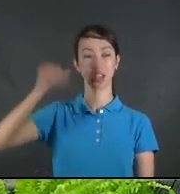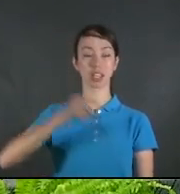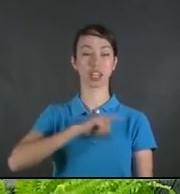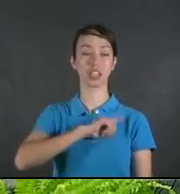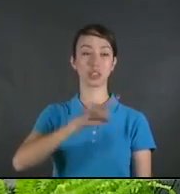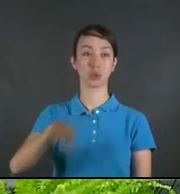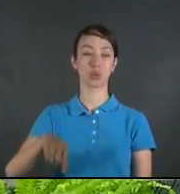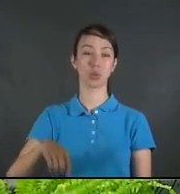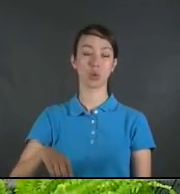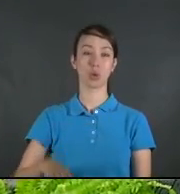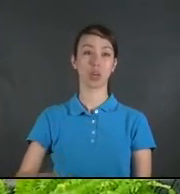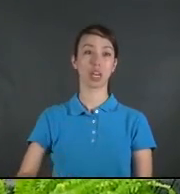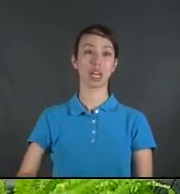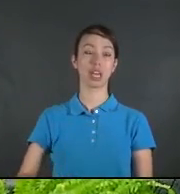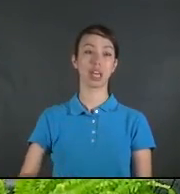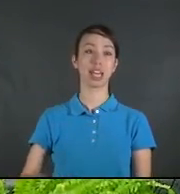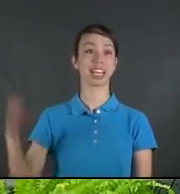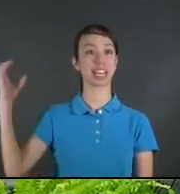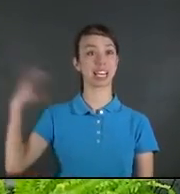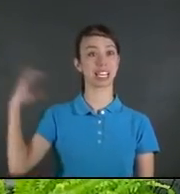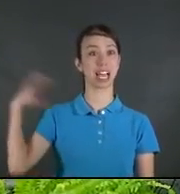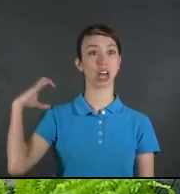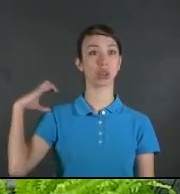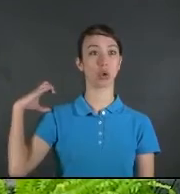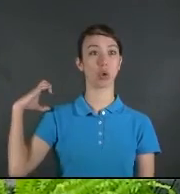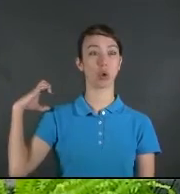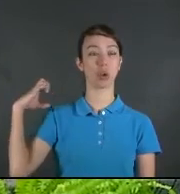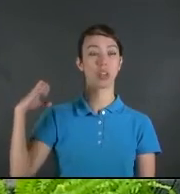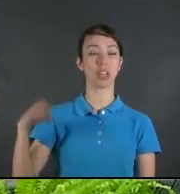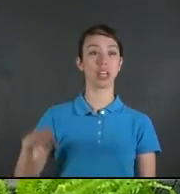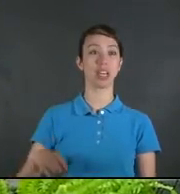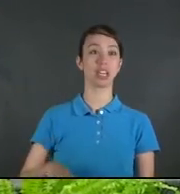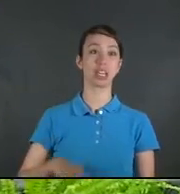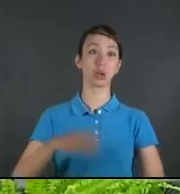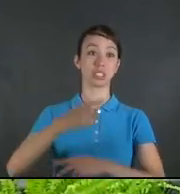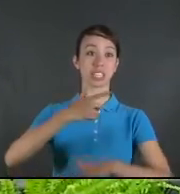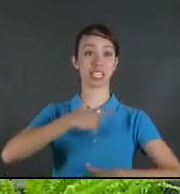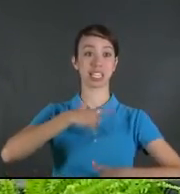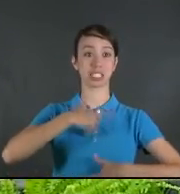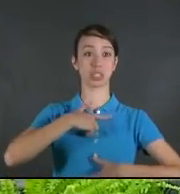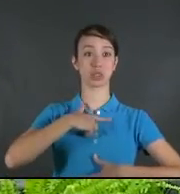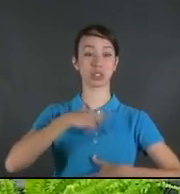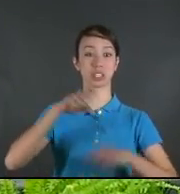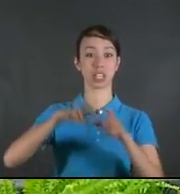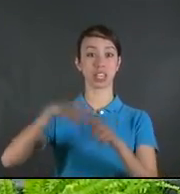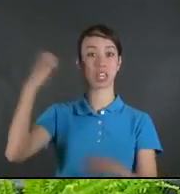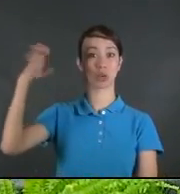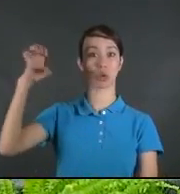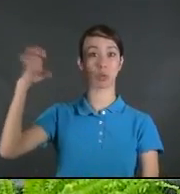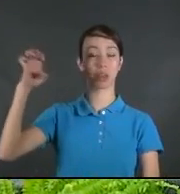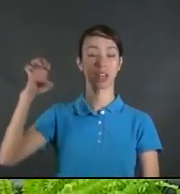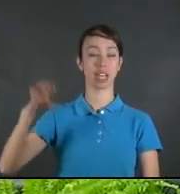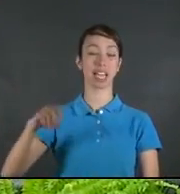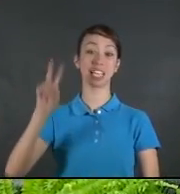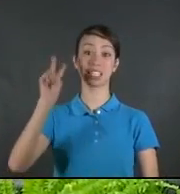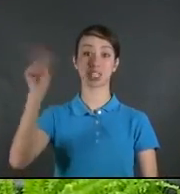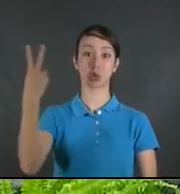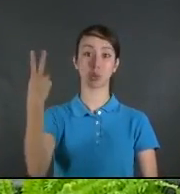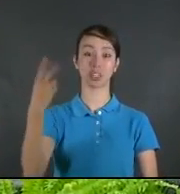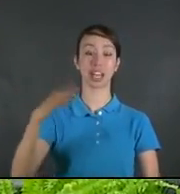cargo eh de los ejércitos en Europa en la Segunda Guerra Mundial Cómo es que se llamaba este cuate eh